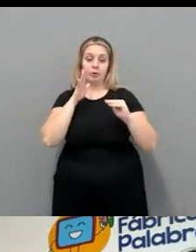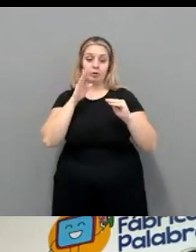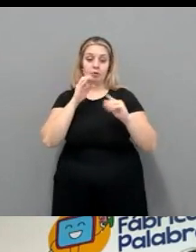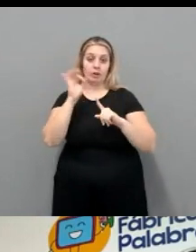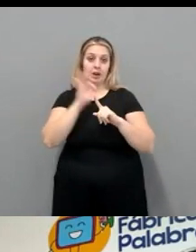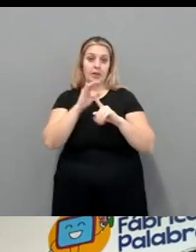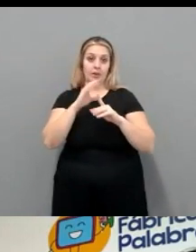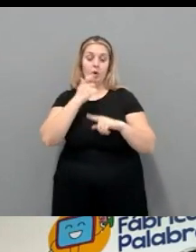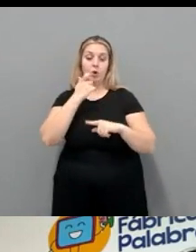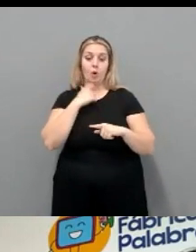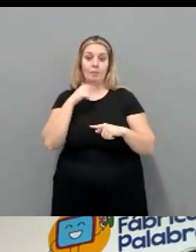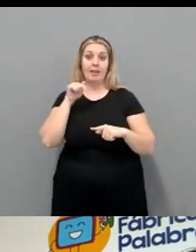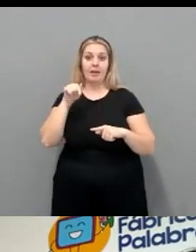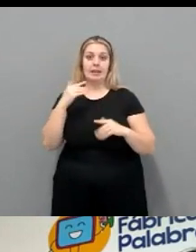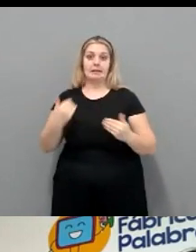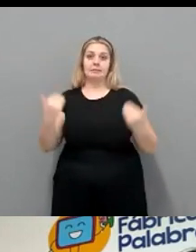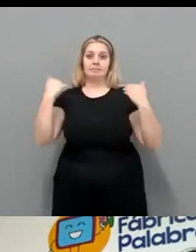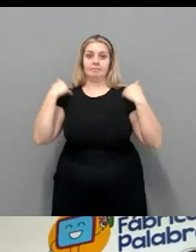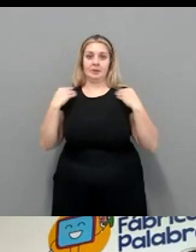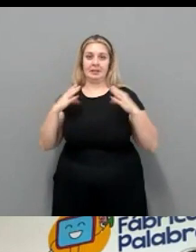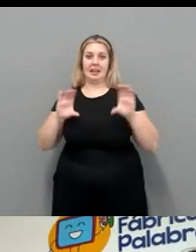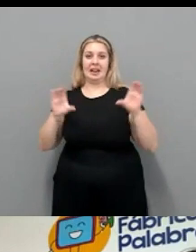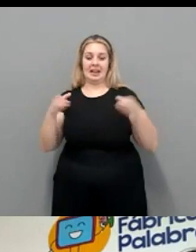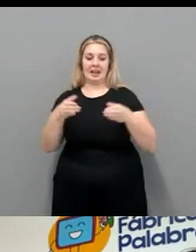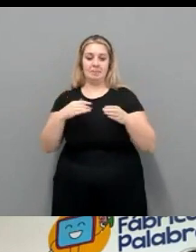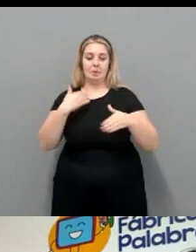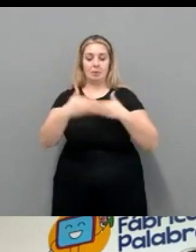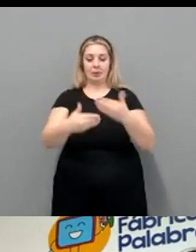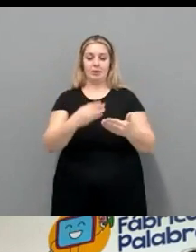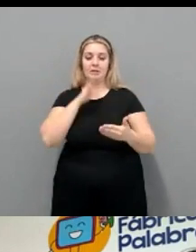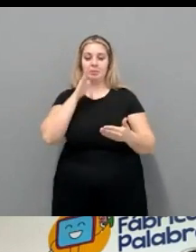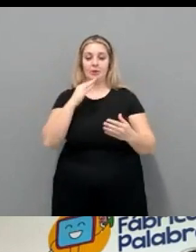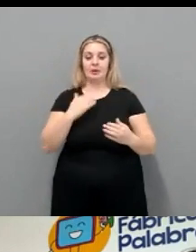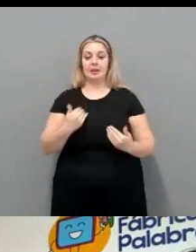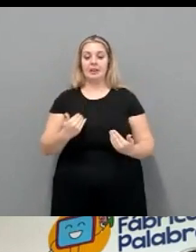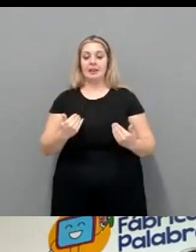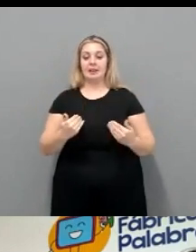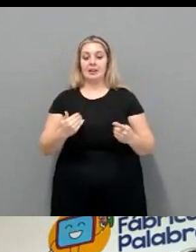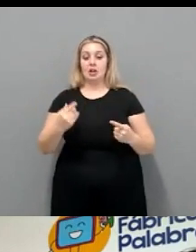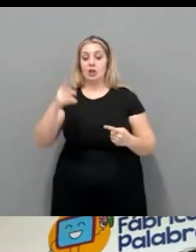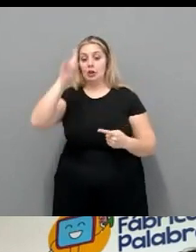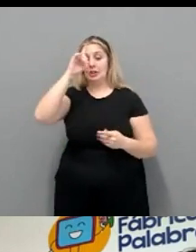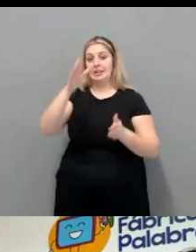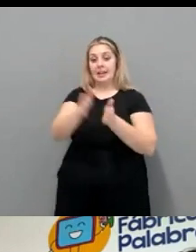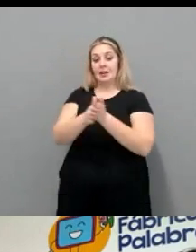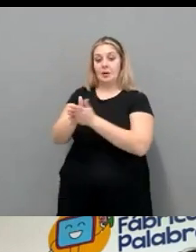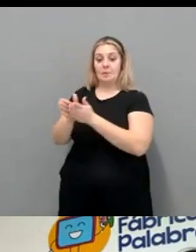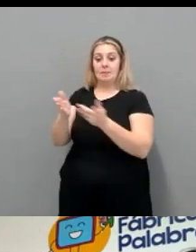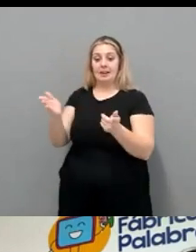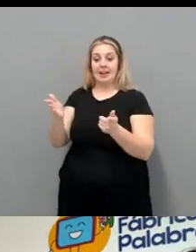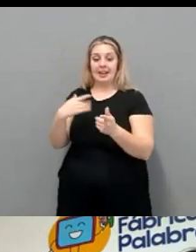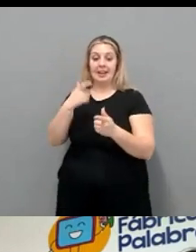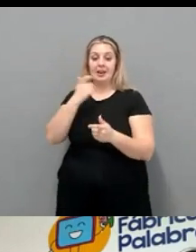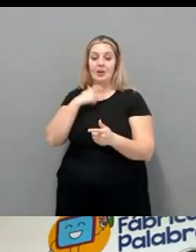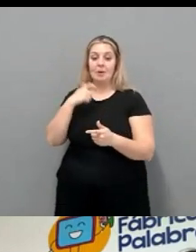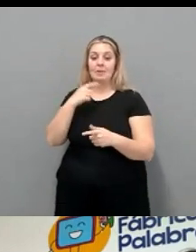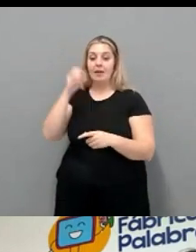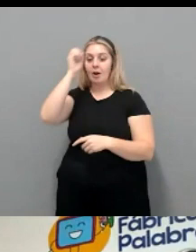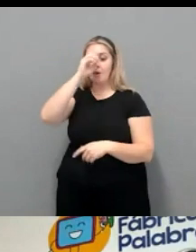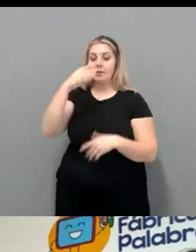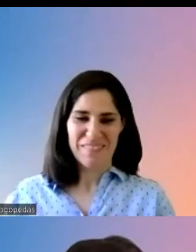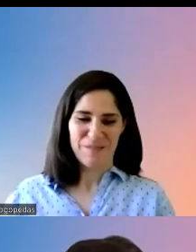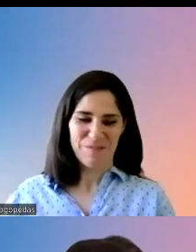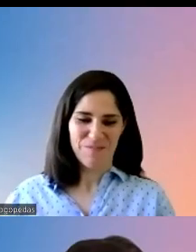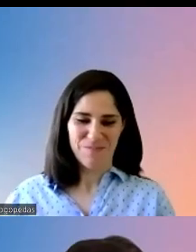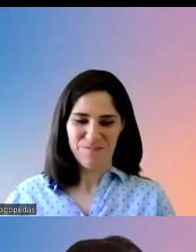logopedia, pues la que un poco sea rectora, ¿no?, en todos estos procesos. No sé, el resto de compañeras, aquí hay más logopedas, ¿qué opináis en ese sentido?